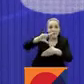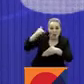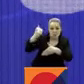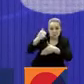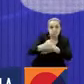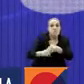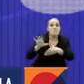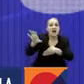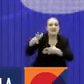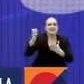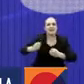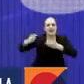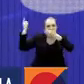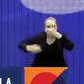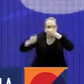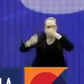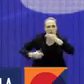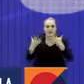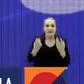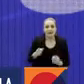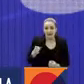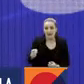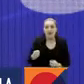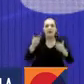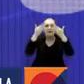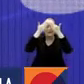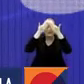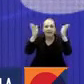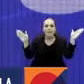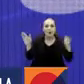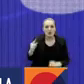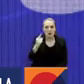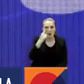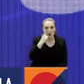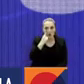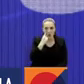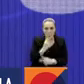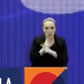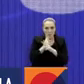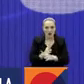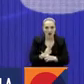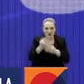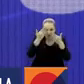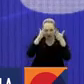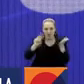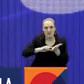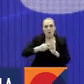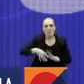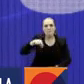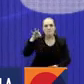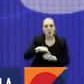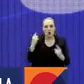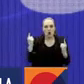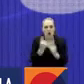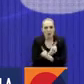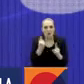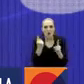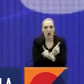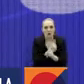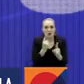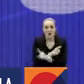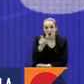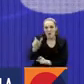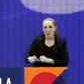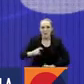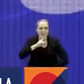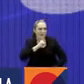a dictaduras. La democracia tiene amenazas. Y la democracia la amenazan los discursos del odio